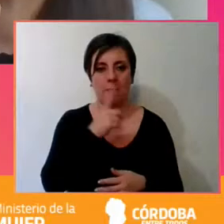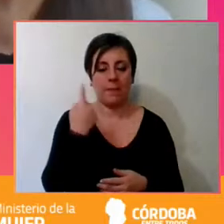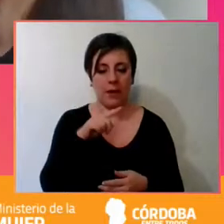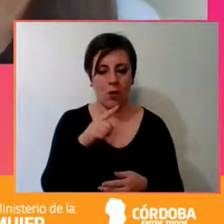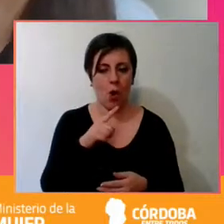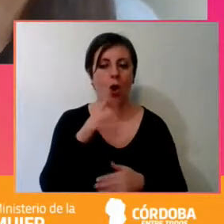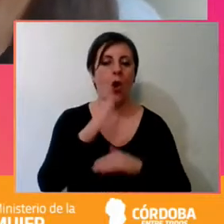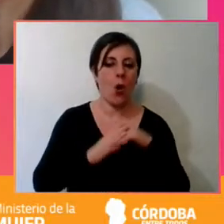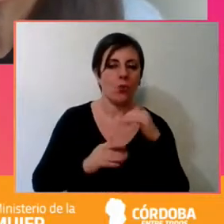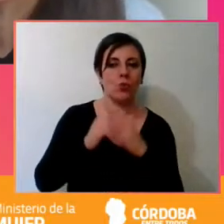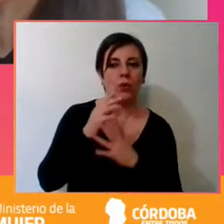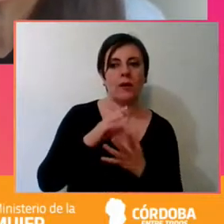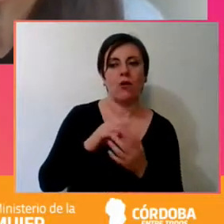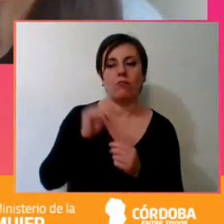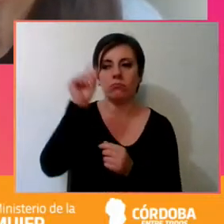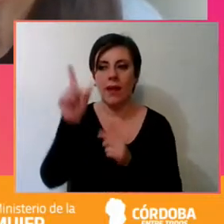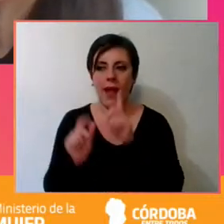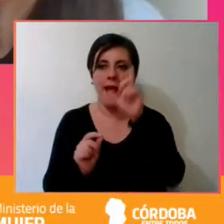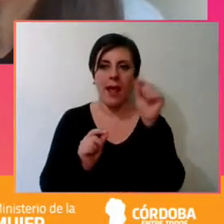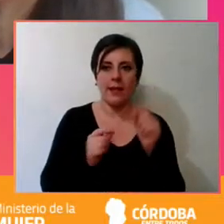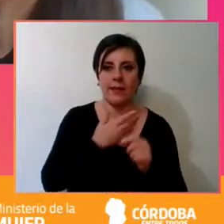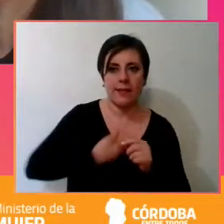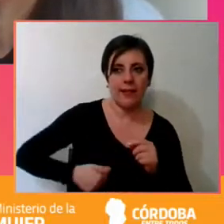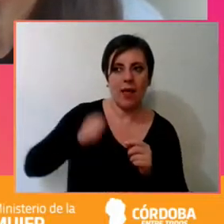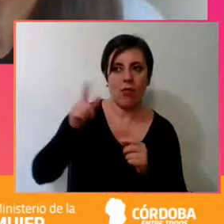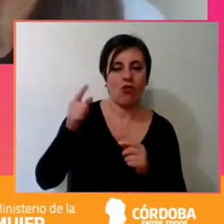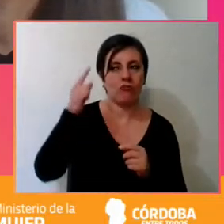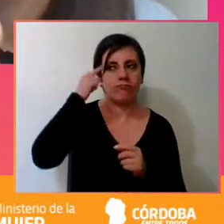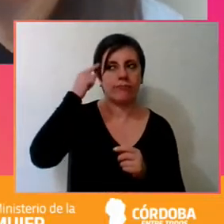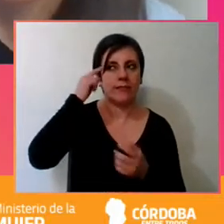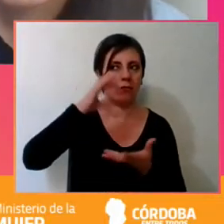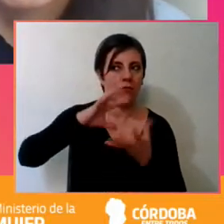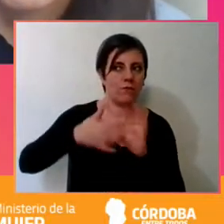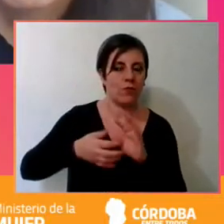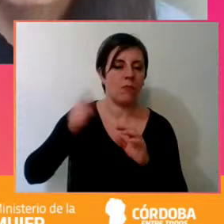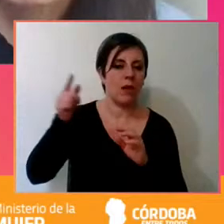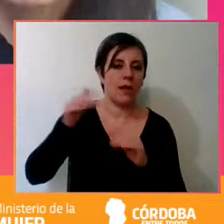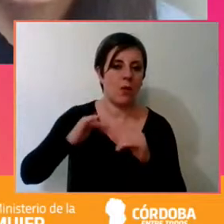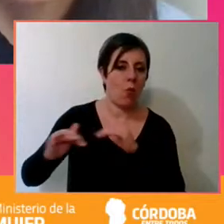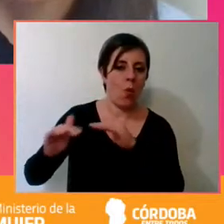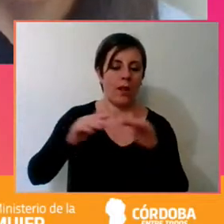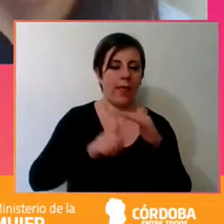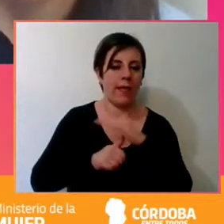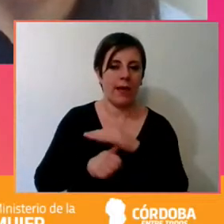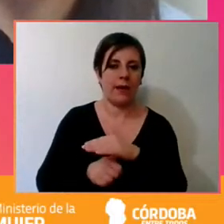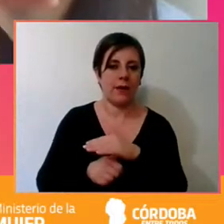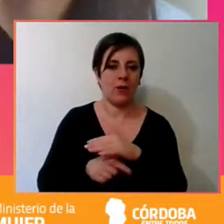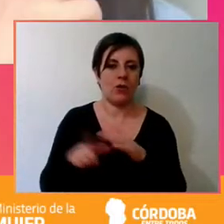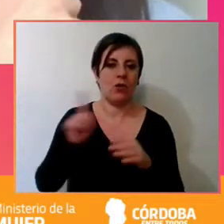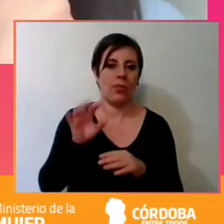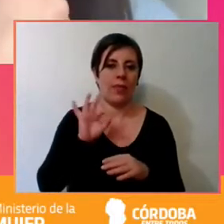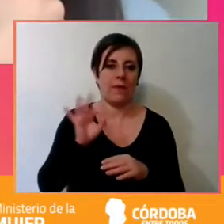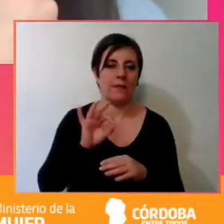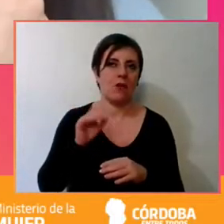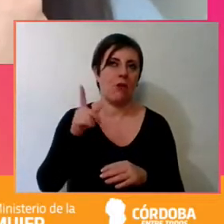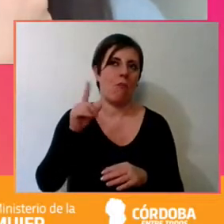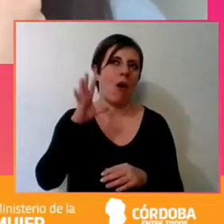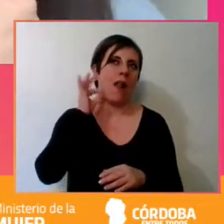distintos estados y pensar que la igualdad de género no tiene que ser una